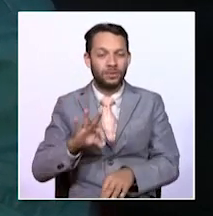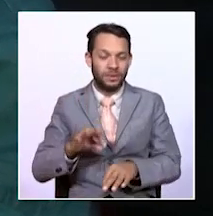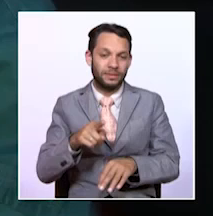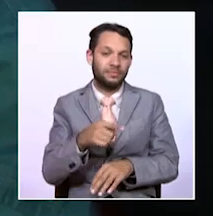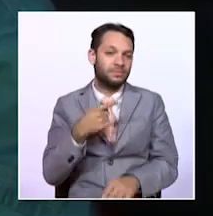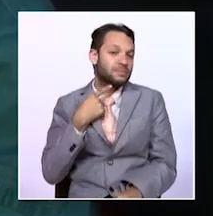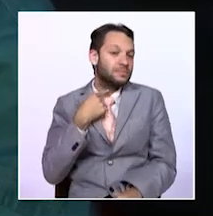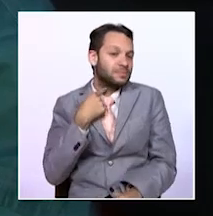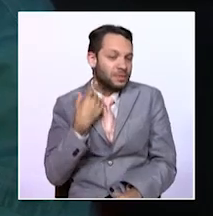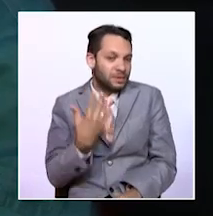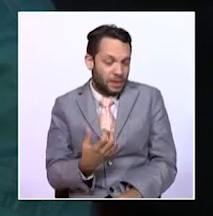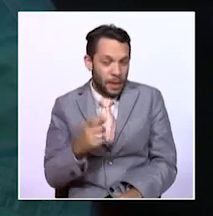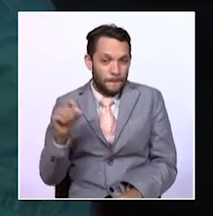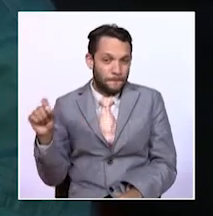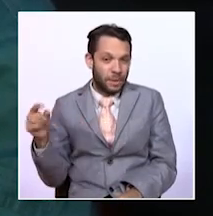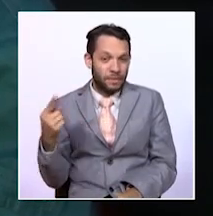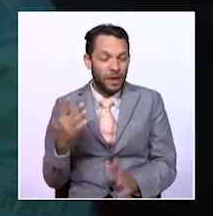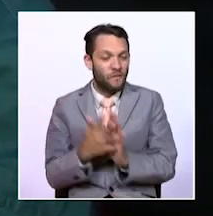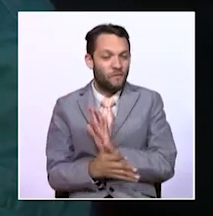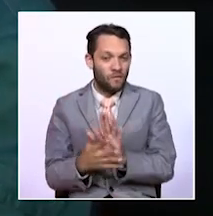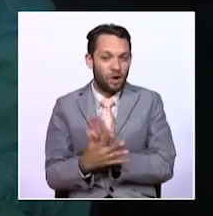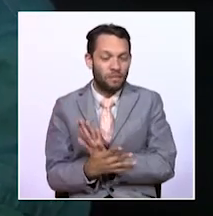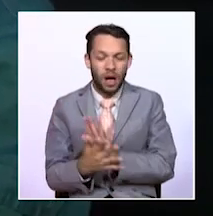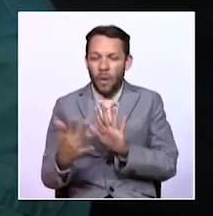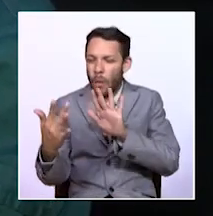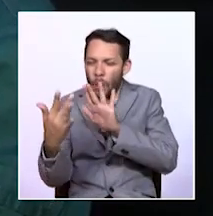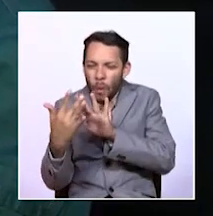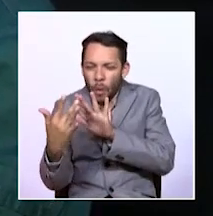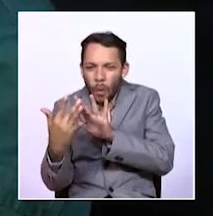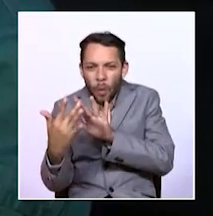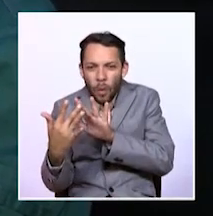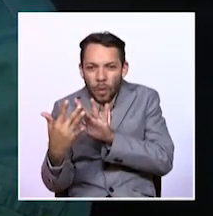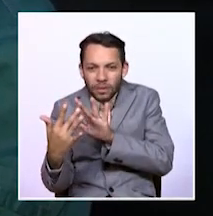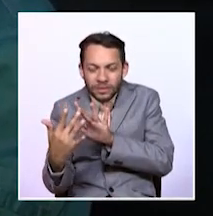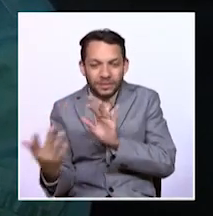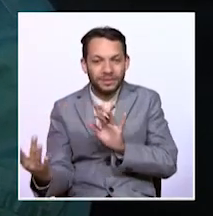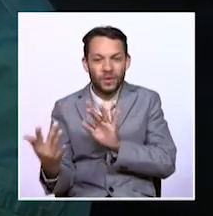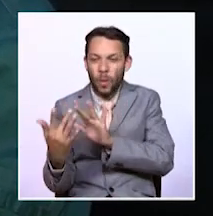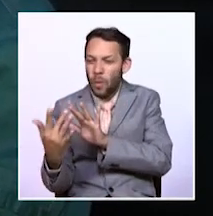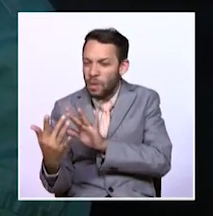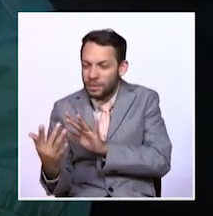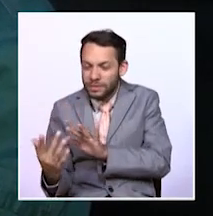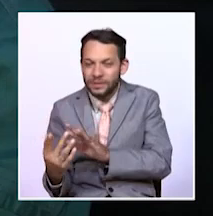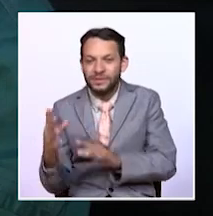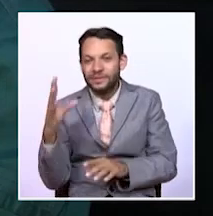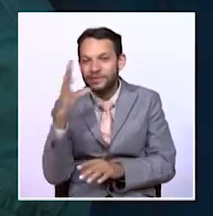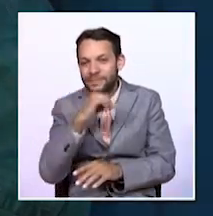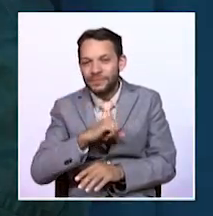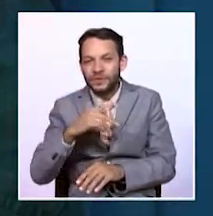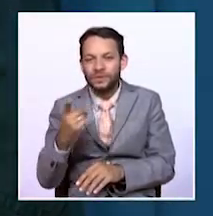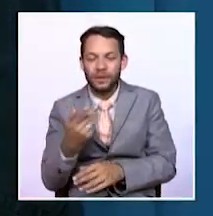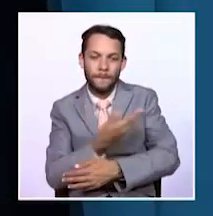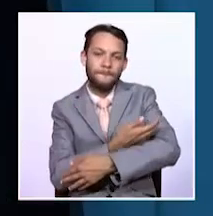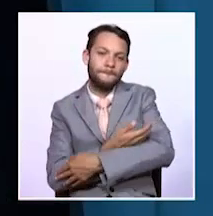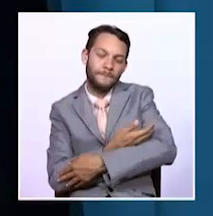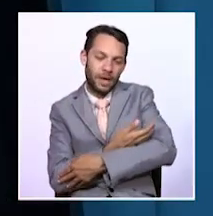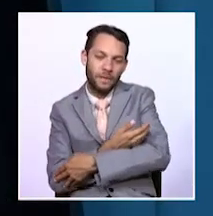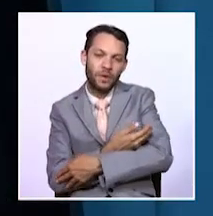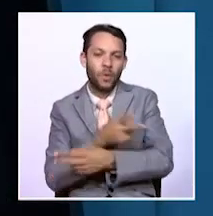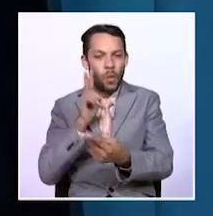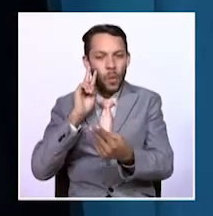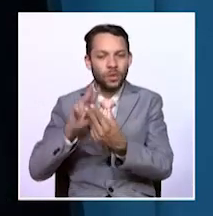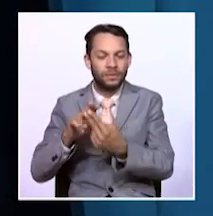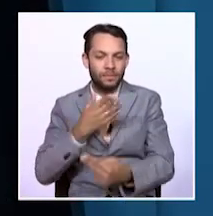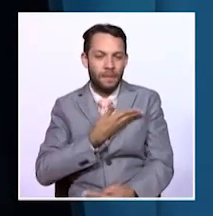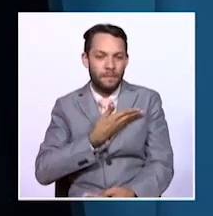y sea pues la primera, digamos así, el primer contacto visual de conocer el bebé, tanto la mamá